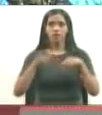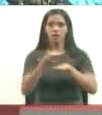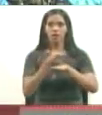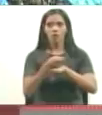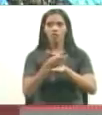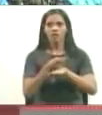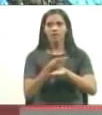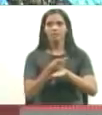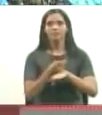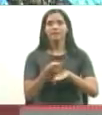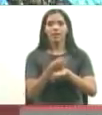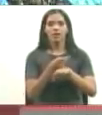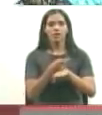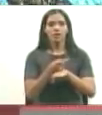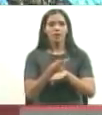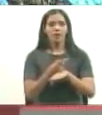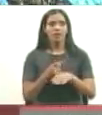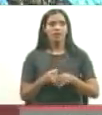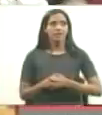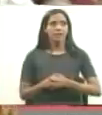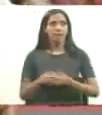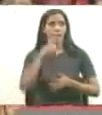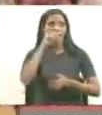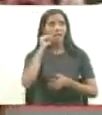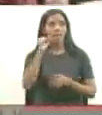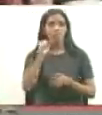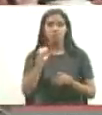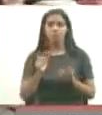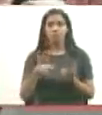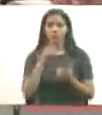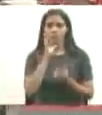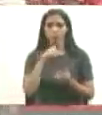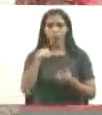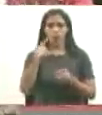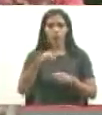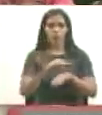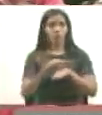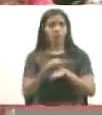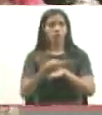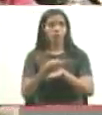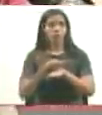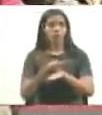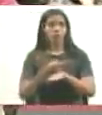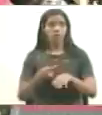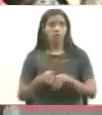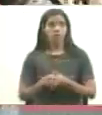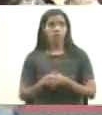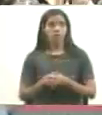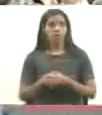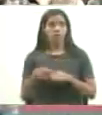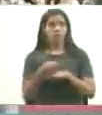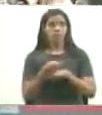es el de Nicolás Maduro Moros, no hay otro gobierno, es el único gobierno que hay.